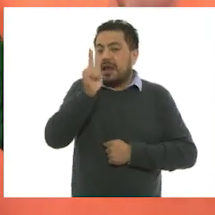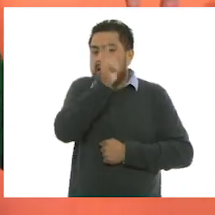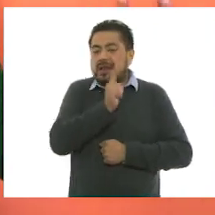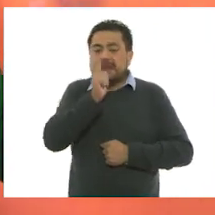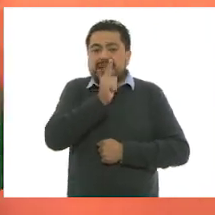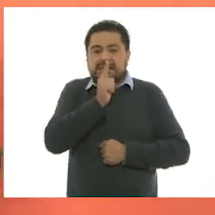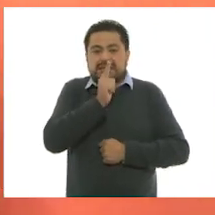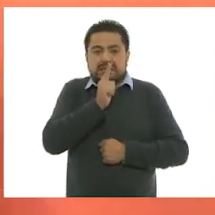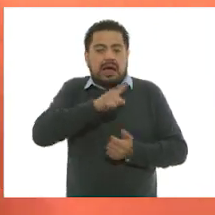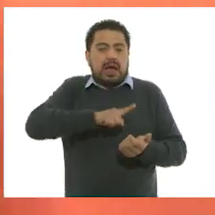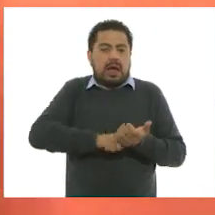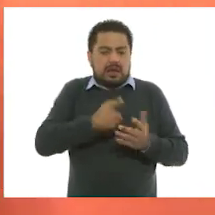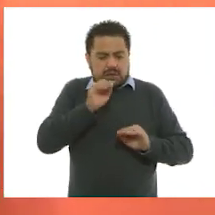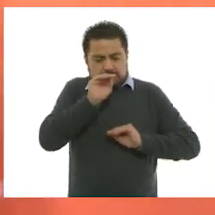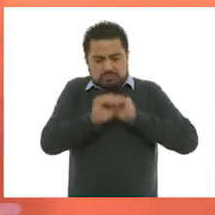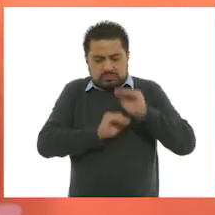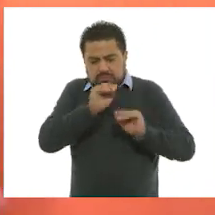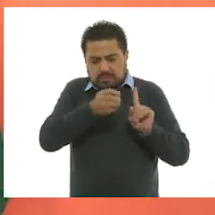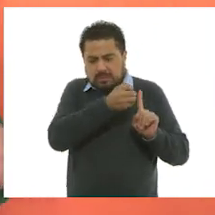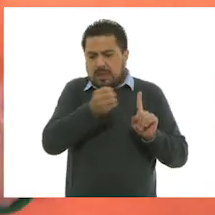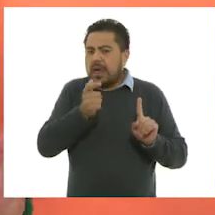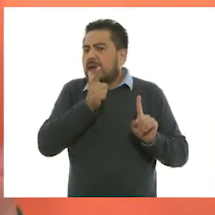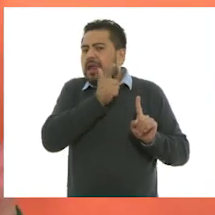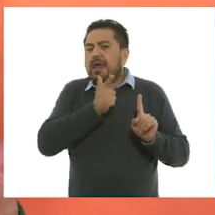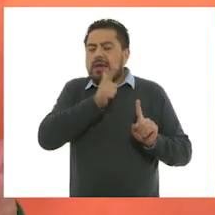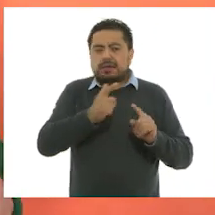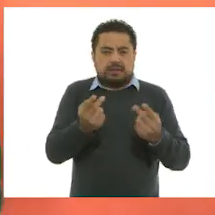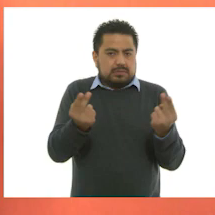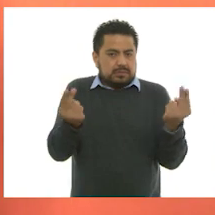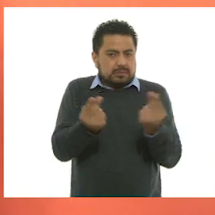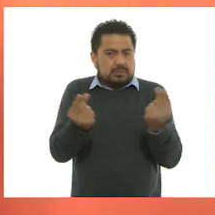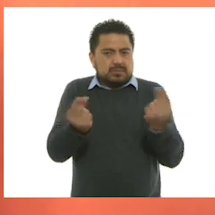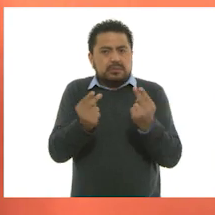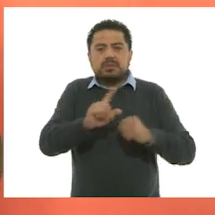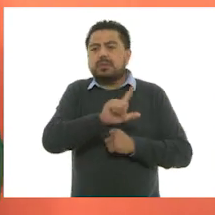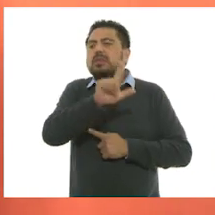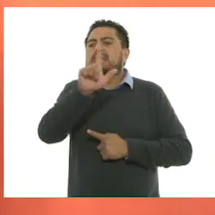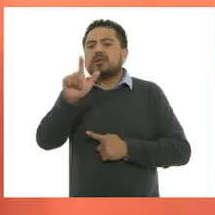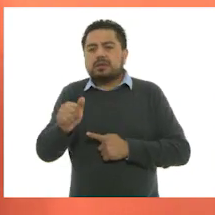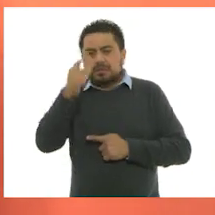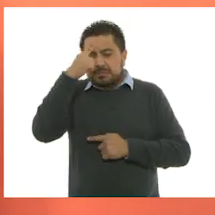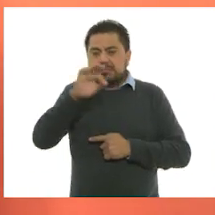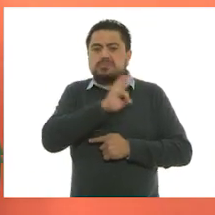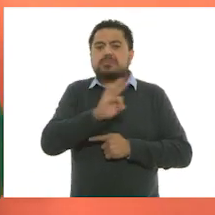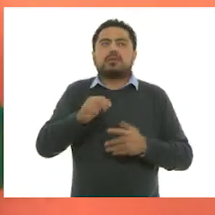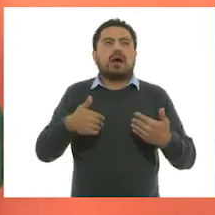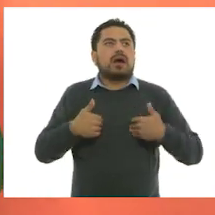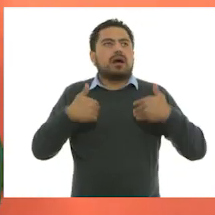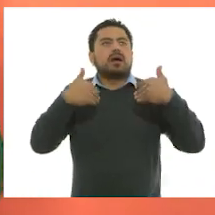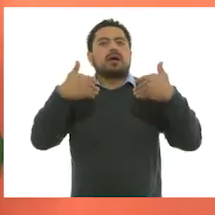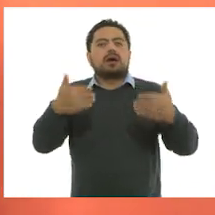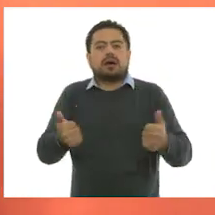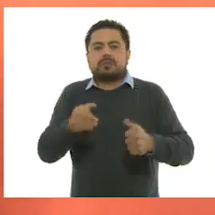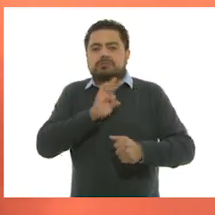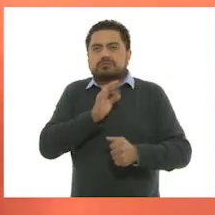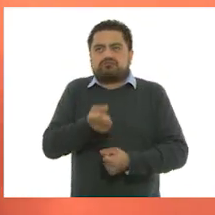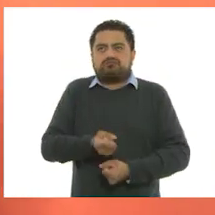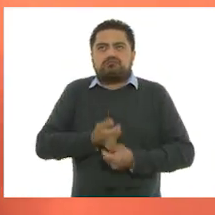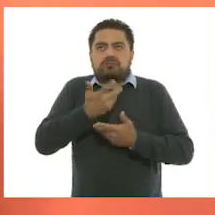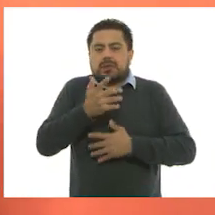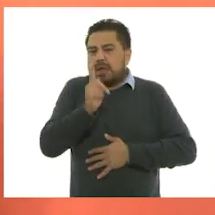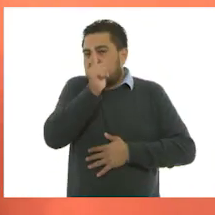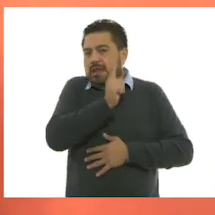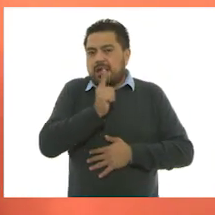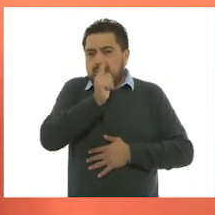señas no tiene la estructuración gramatical que va a requerir después para comprender y expresar el